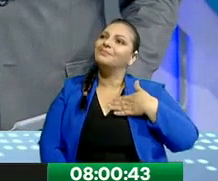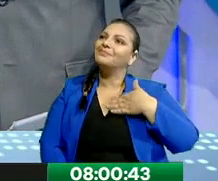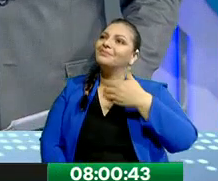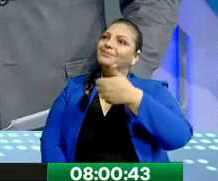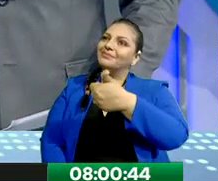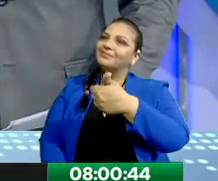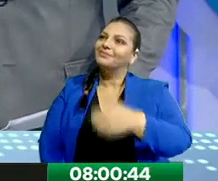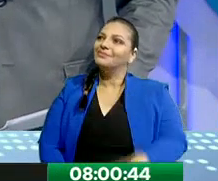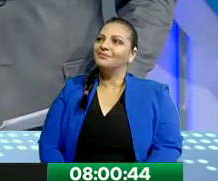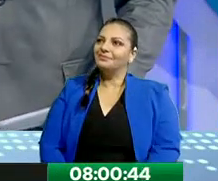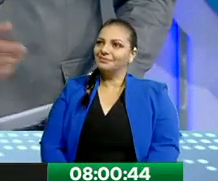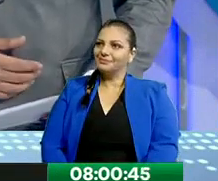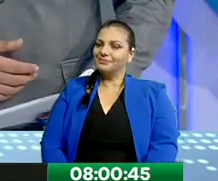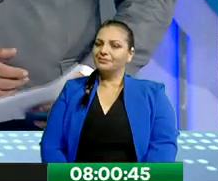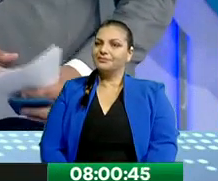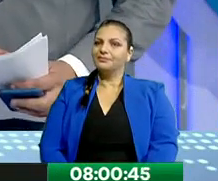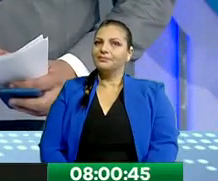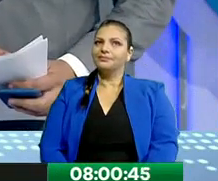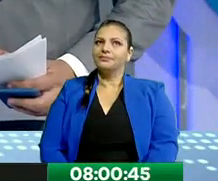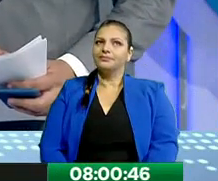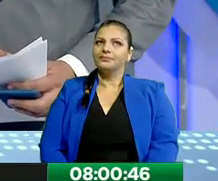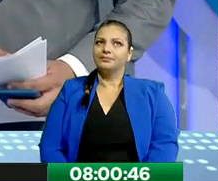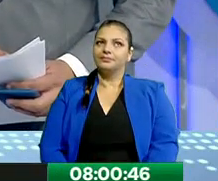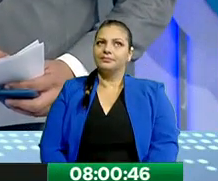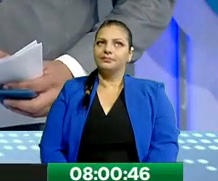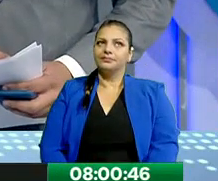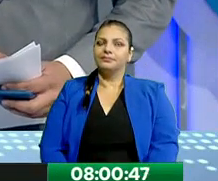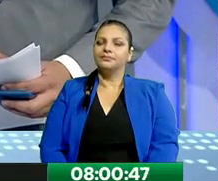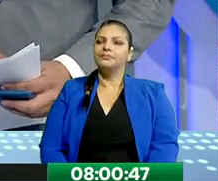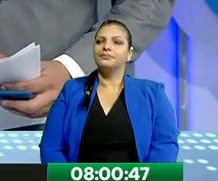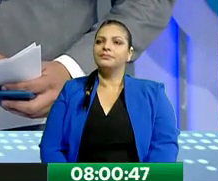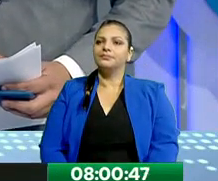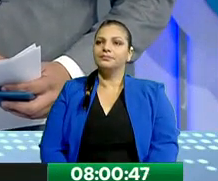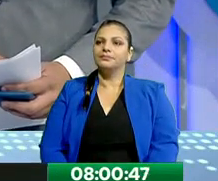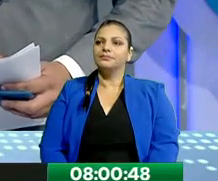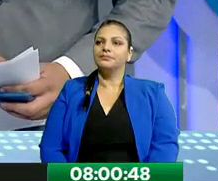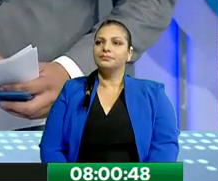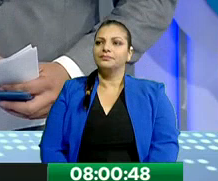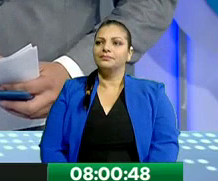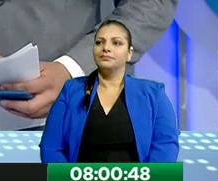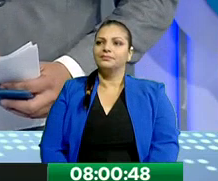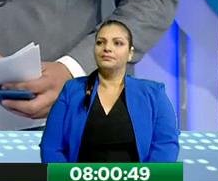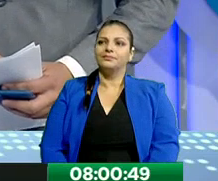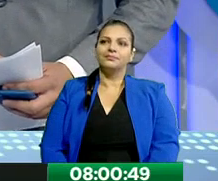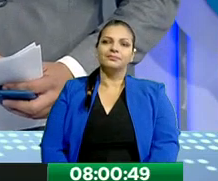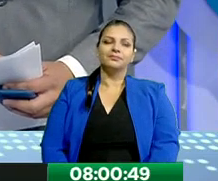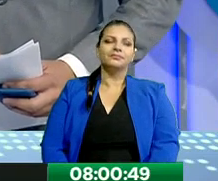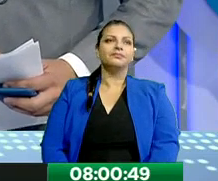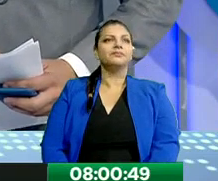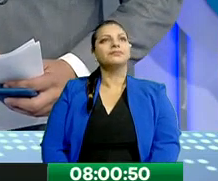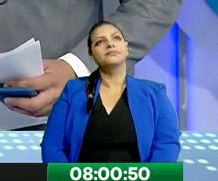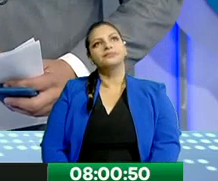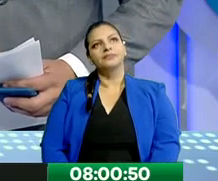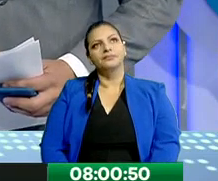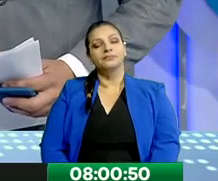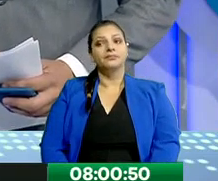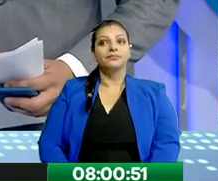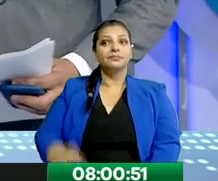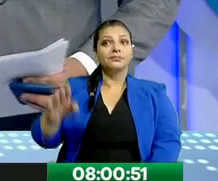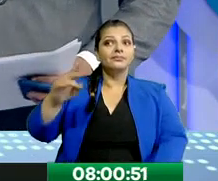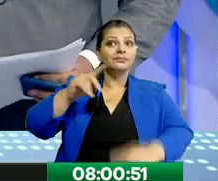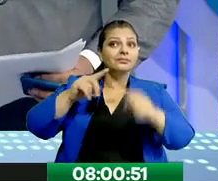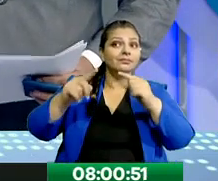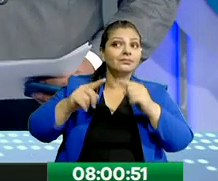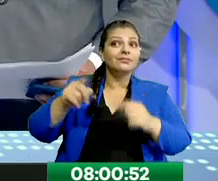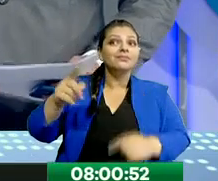ombligo, y viene el productor de la primera emisión. ¿Qué? Claro, el ombligo. ¿Tiene cara de ombligo? Claro, cara de ombligo, dice. La productora. Oiga,